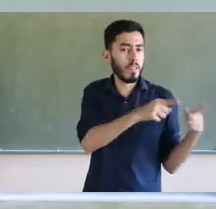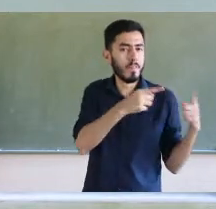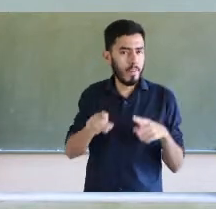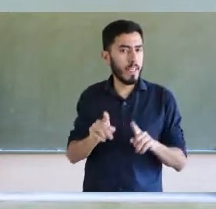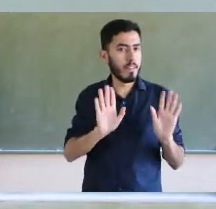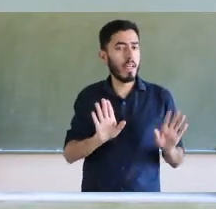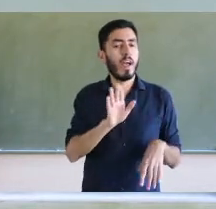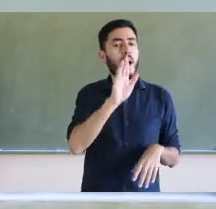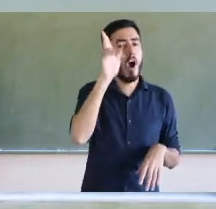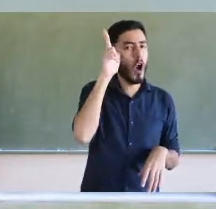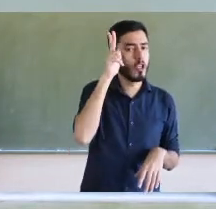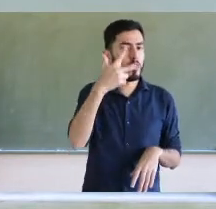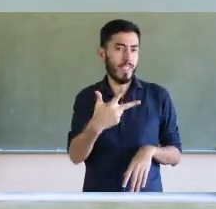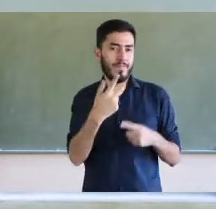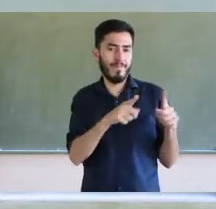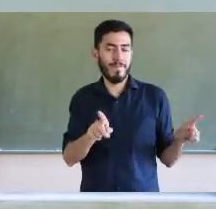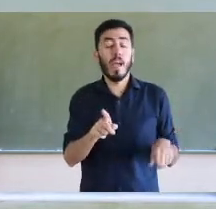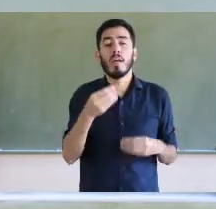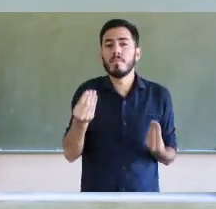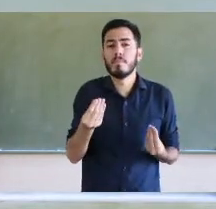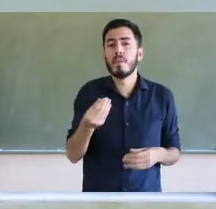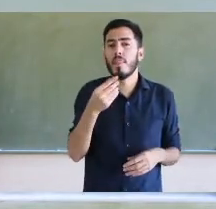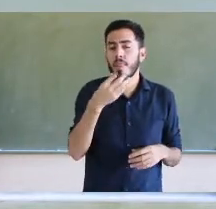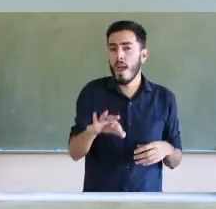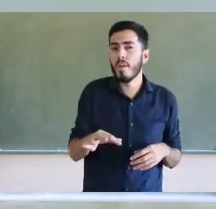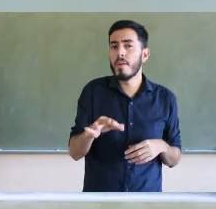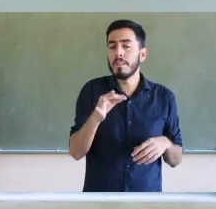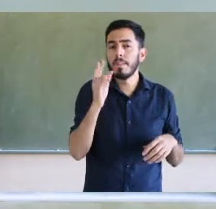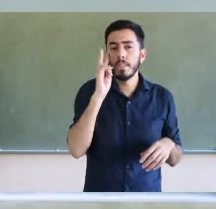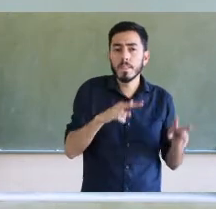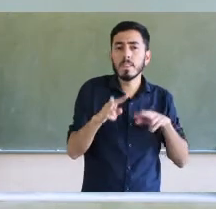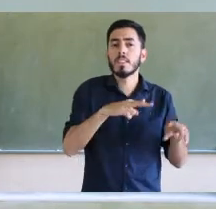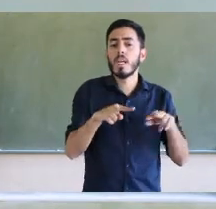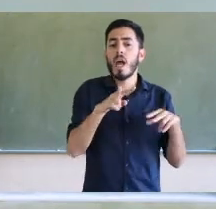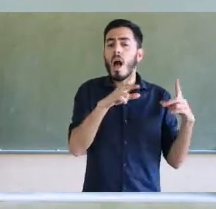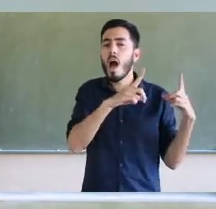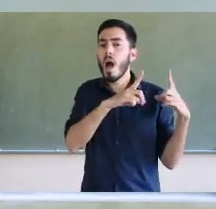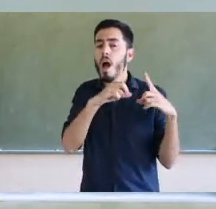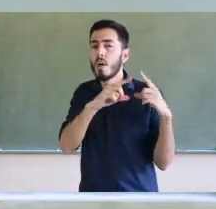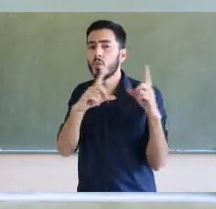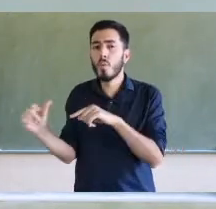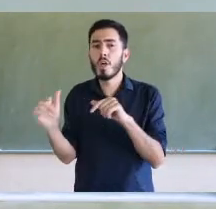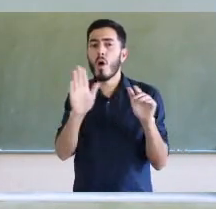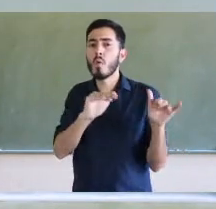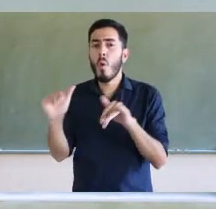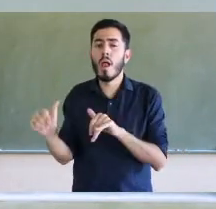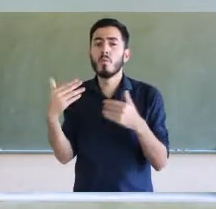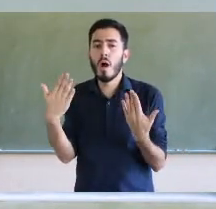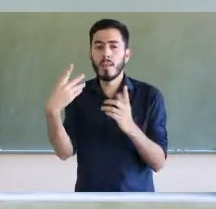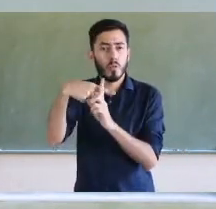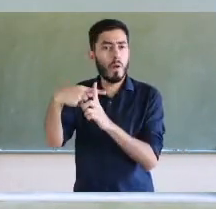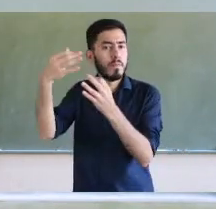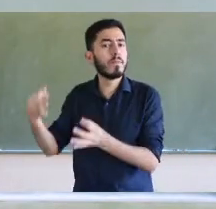distintos, 8 y 3. ¿Qué sucede? Tenemos que buscar dos fracciones equivalentes para poder sumarlas.